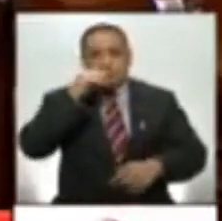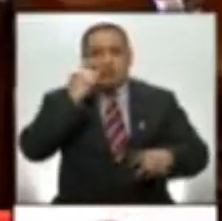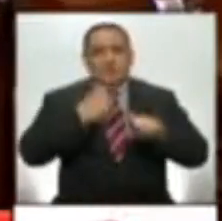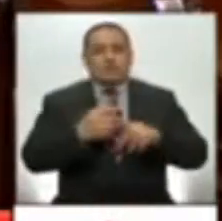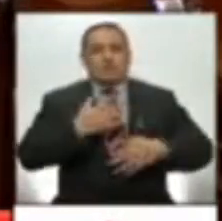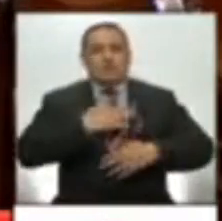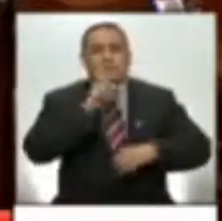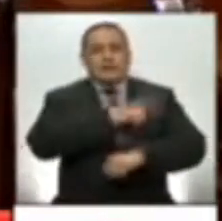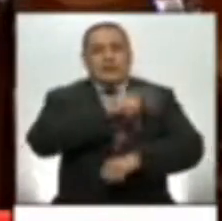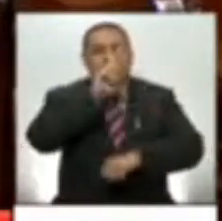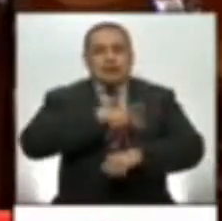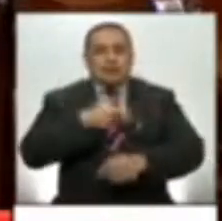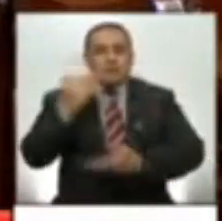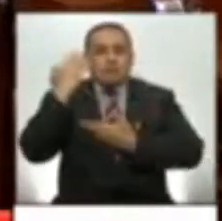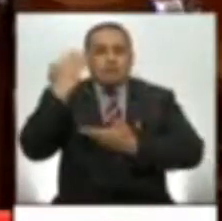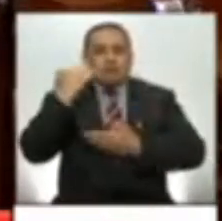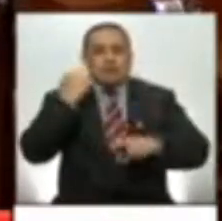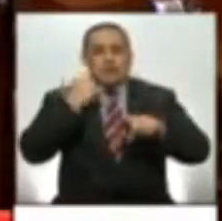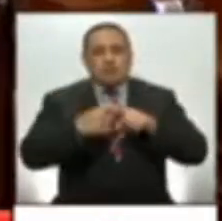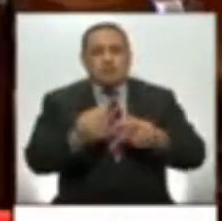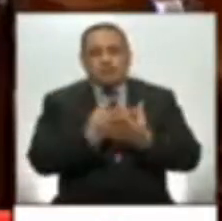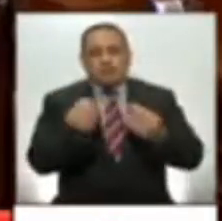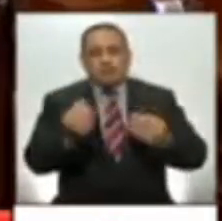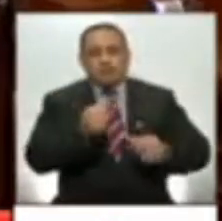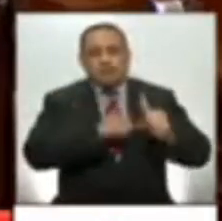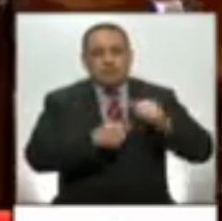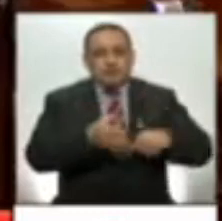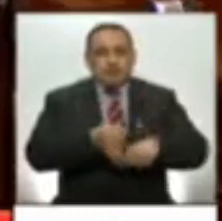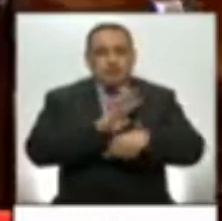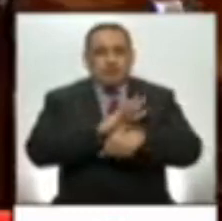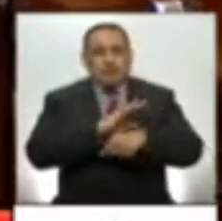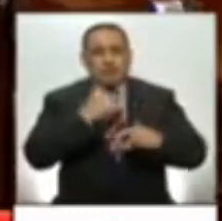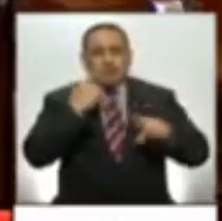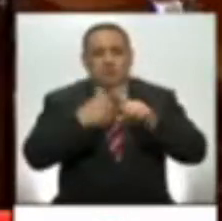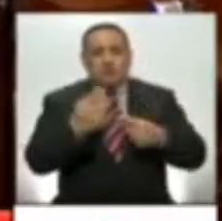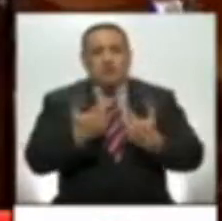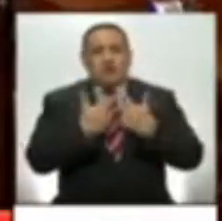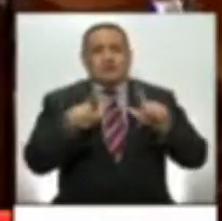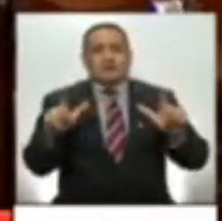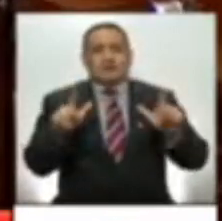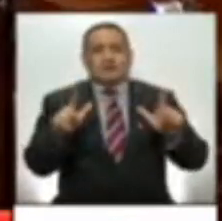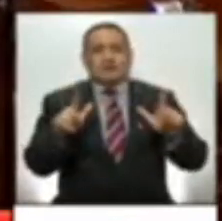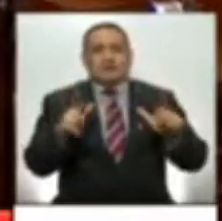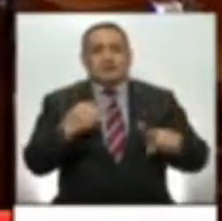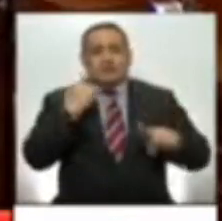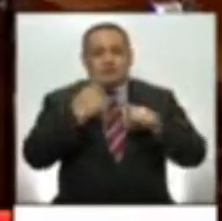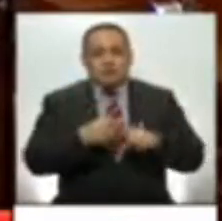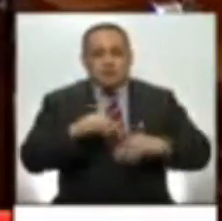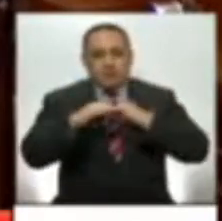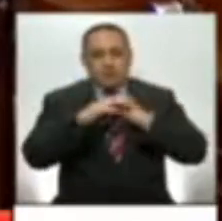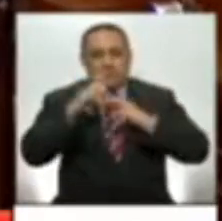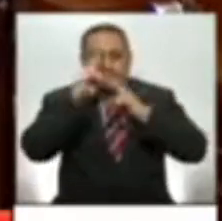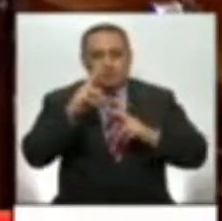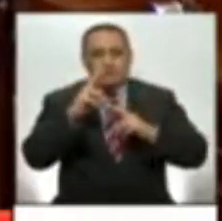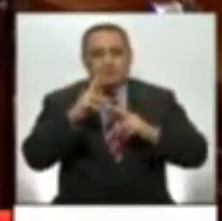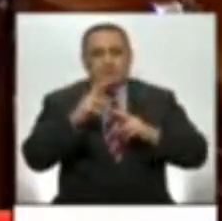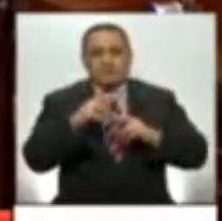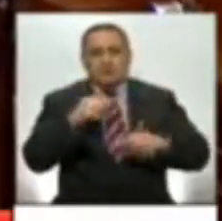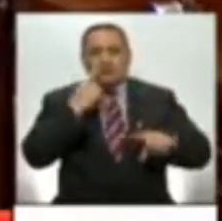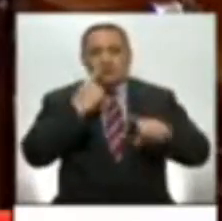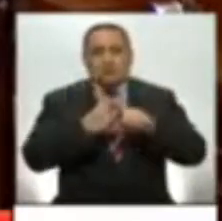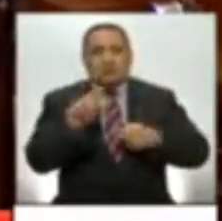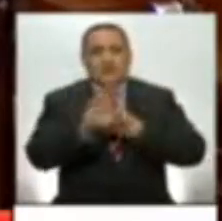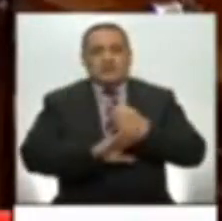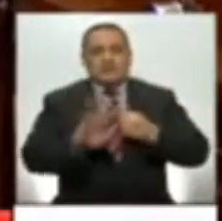por mi región Piura, por las víctimas del COVID, por la libertad, por la democracia, por